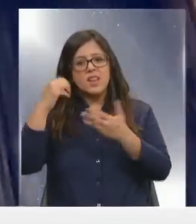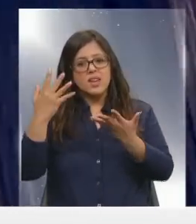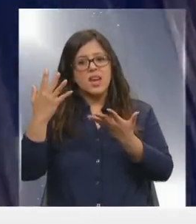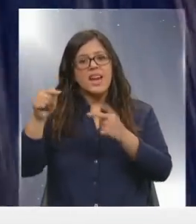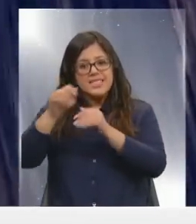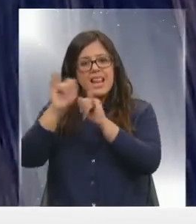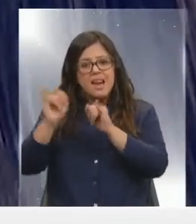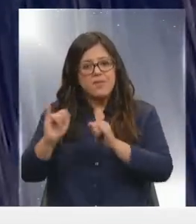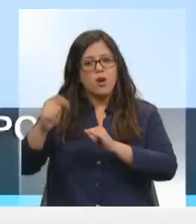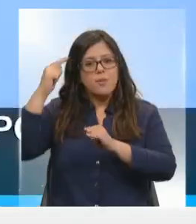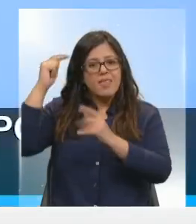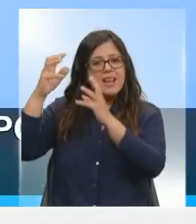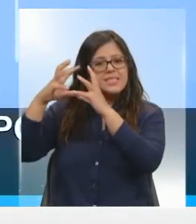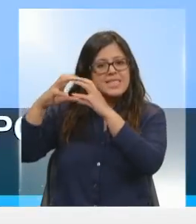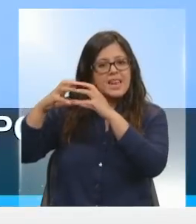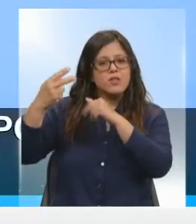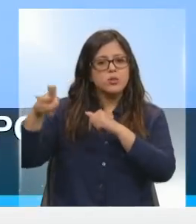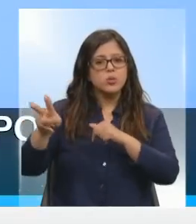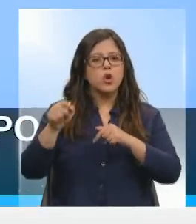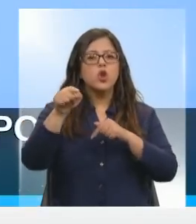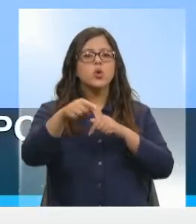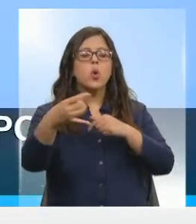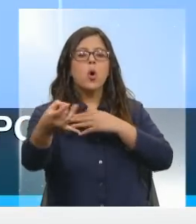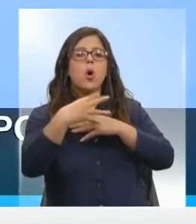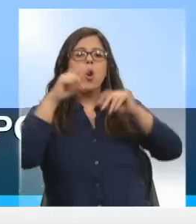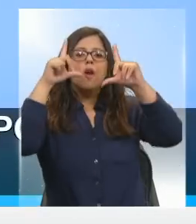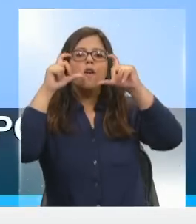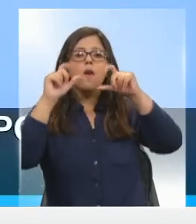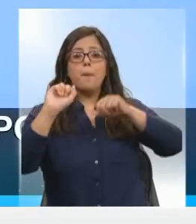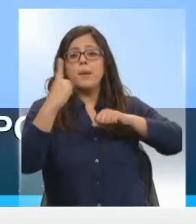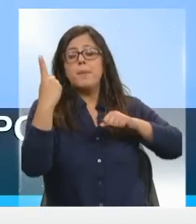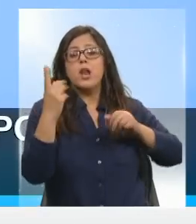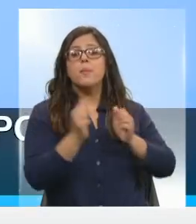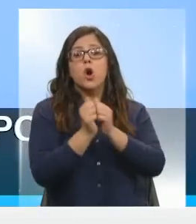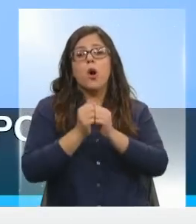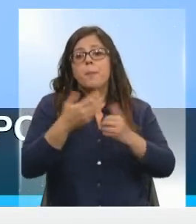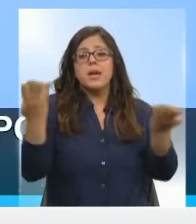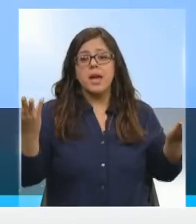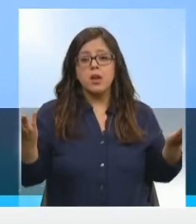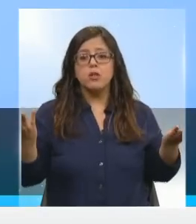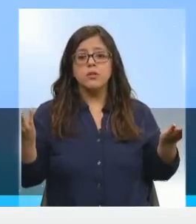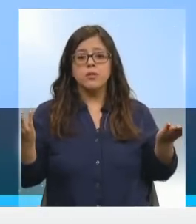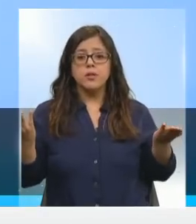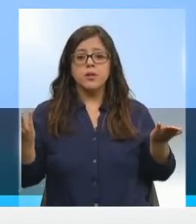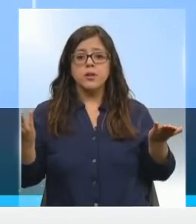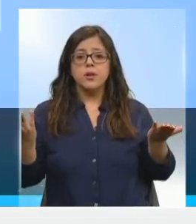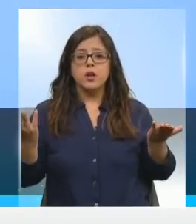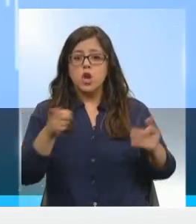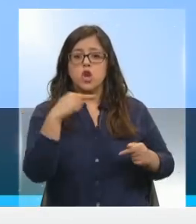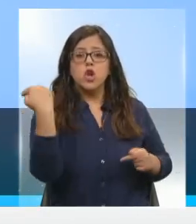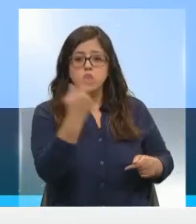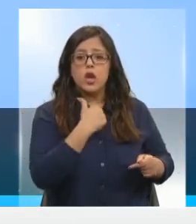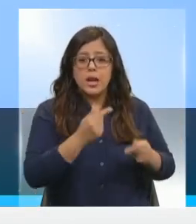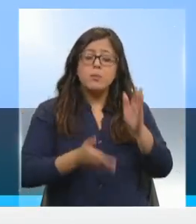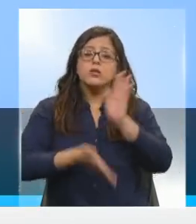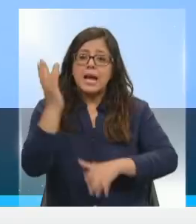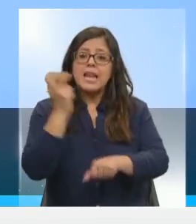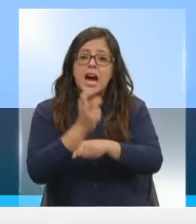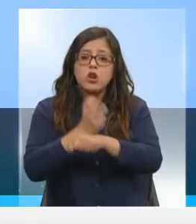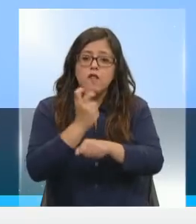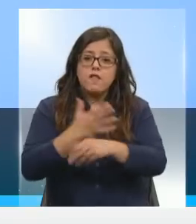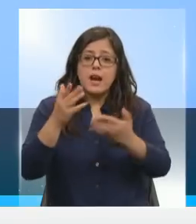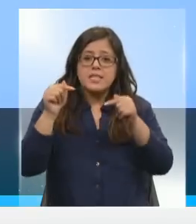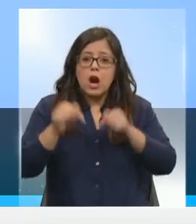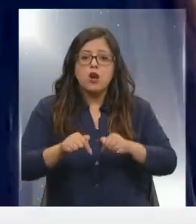porque te juegan la mente. Tienes que mandarme la foto del depósito primero, compañero, ¿a dónde? Estamos verdes por salir a robar, loco, esta está